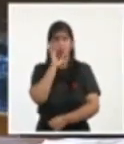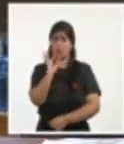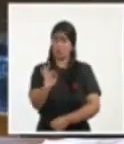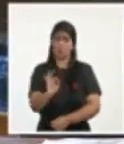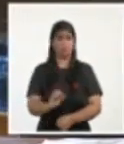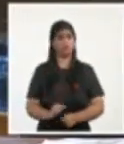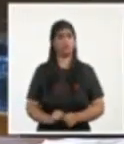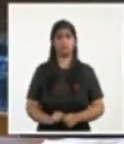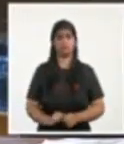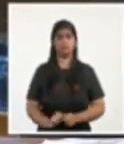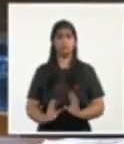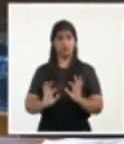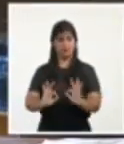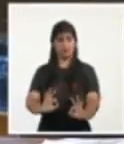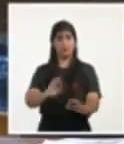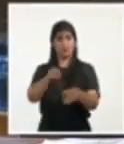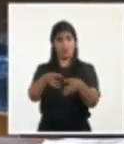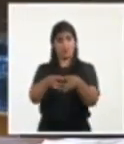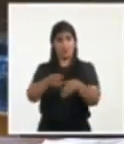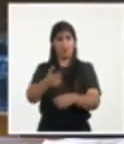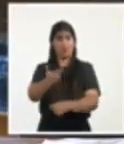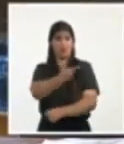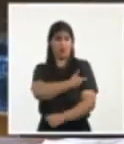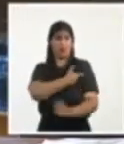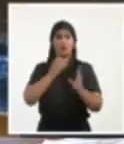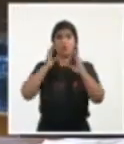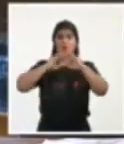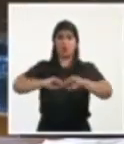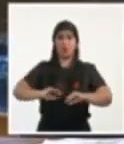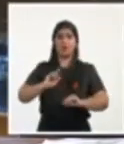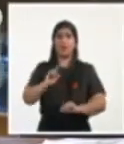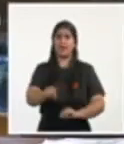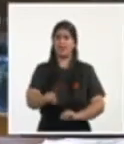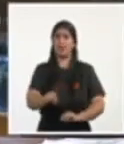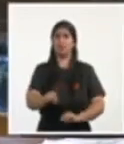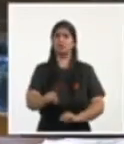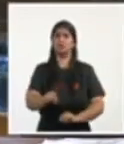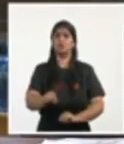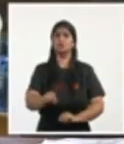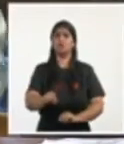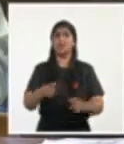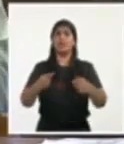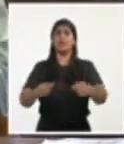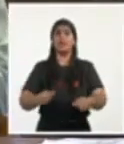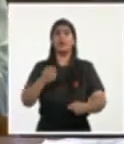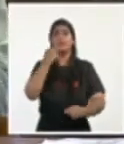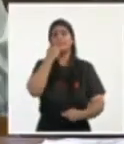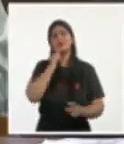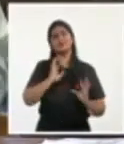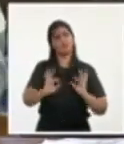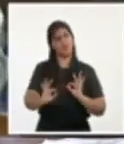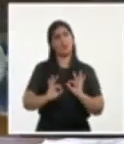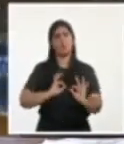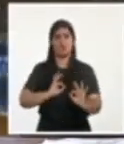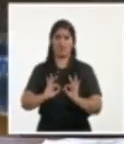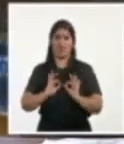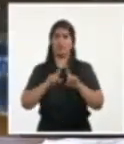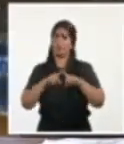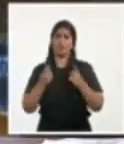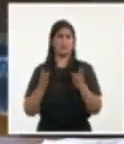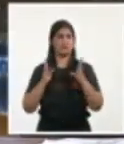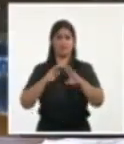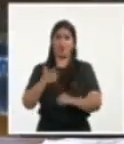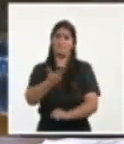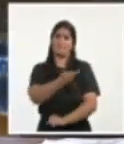un grupo vulnerable que no está vacunado, y está descrito en estas circunstancias un incremento